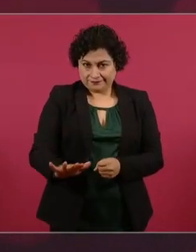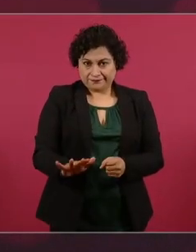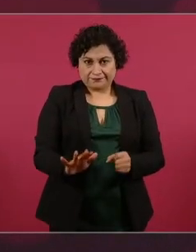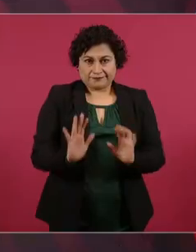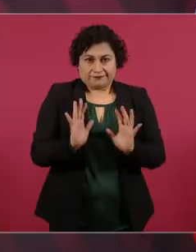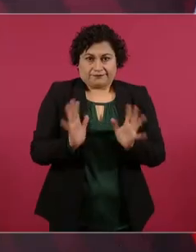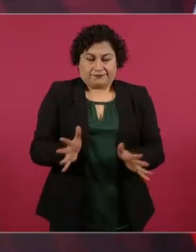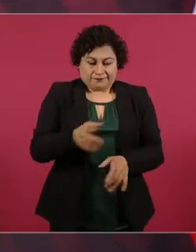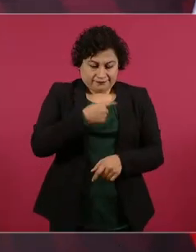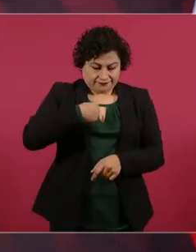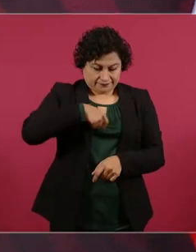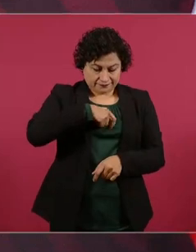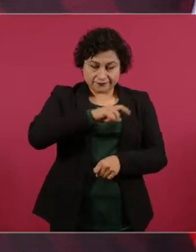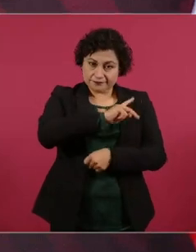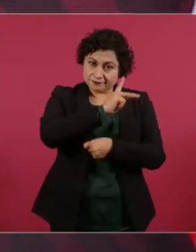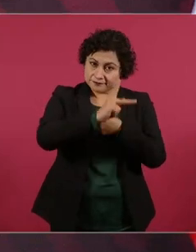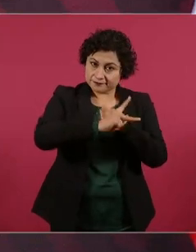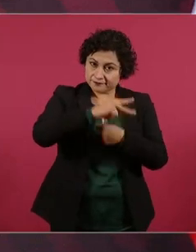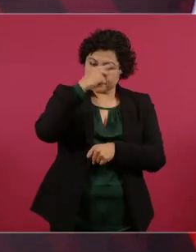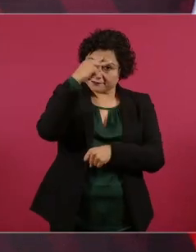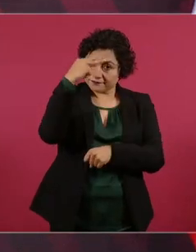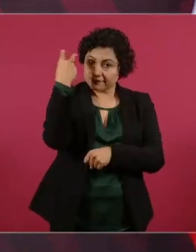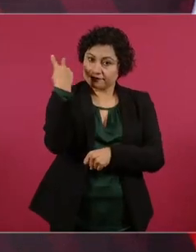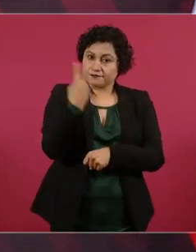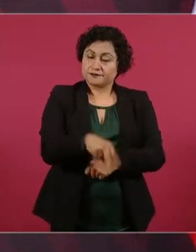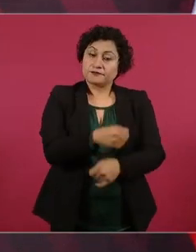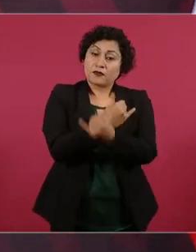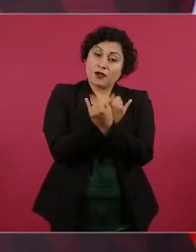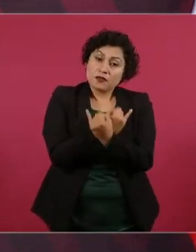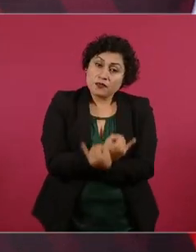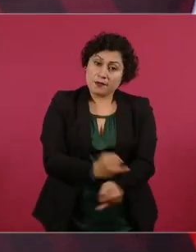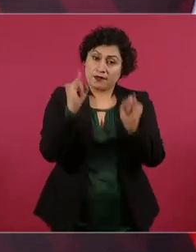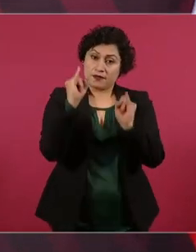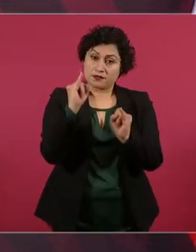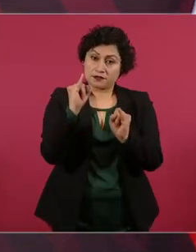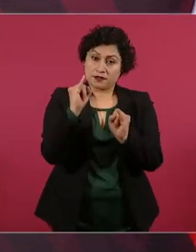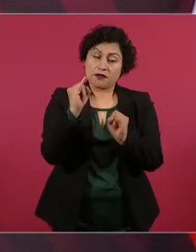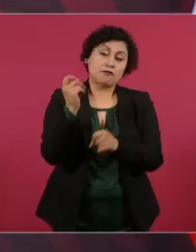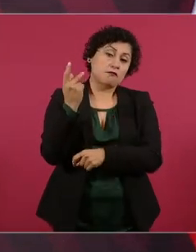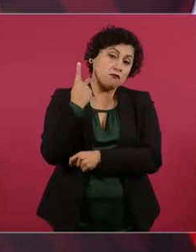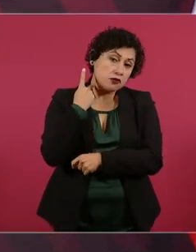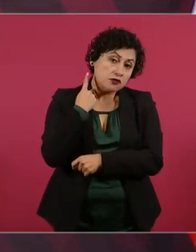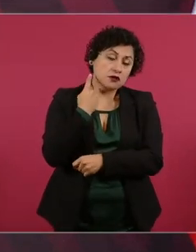la independencia política y la independencia económica,